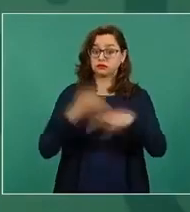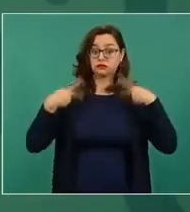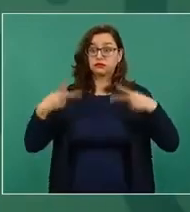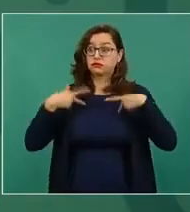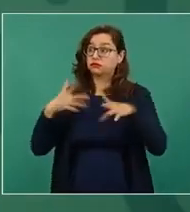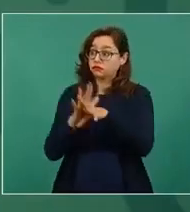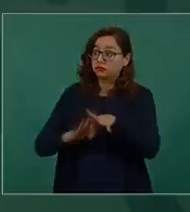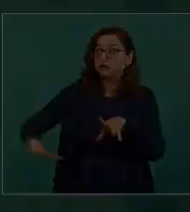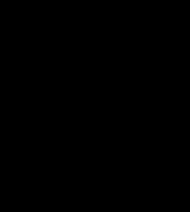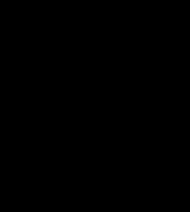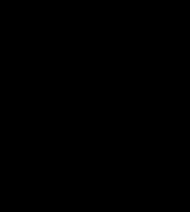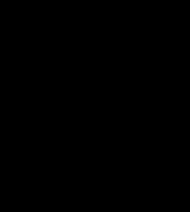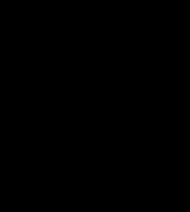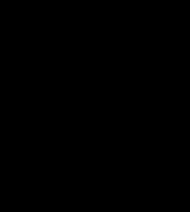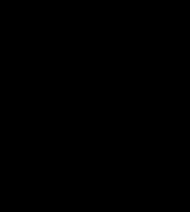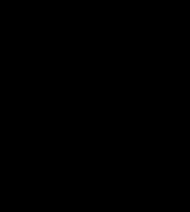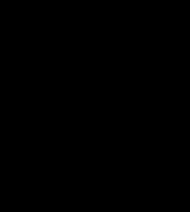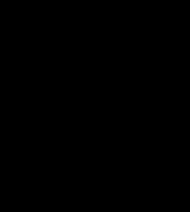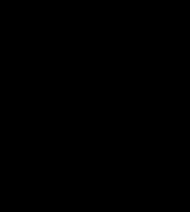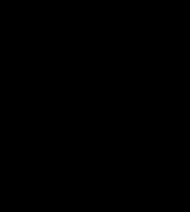no sabía el pueblo.